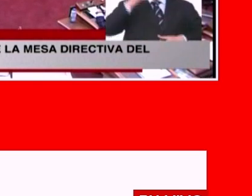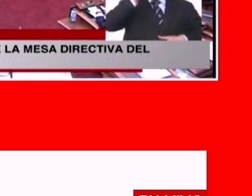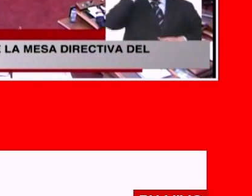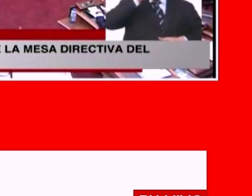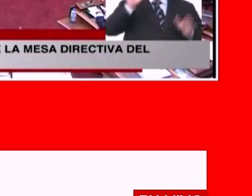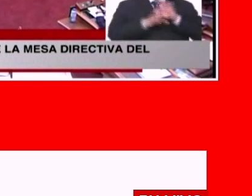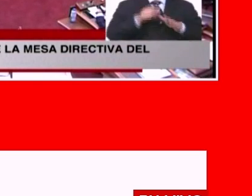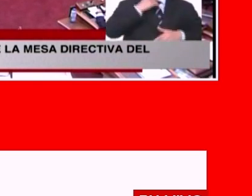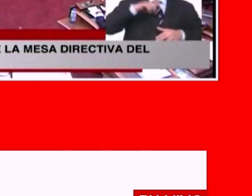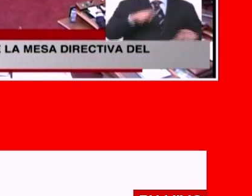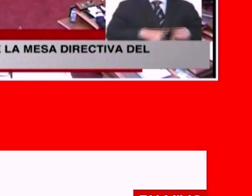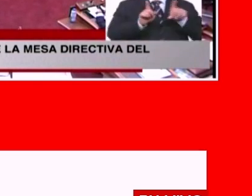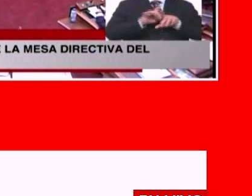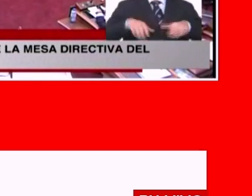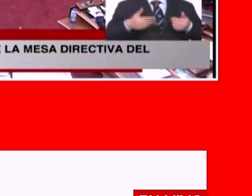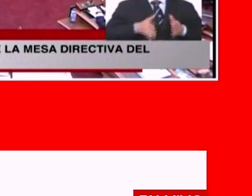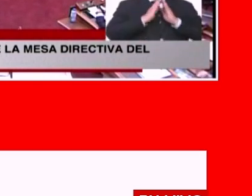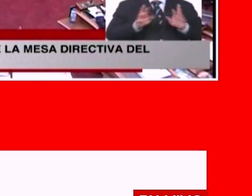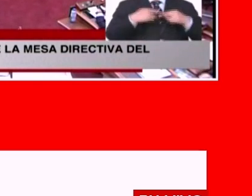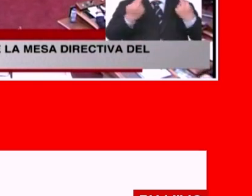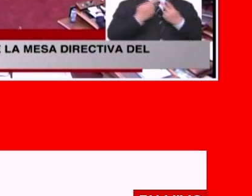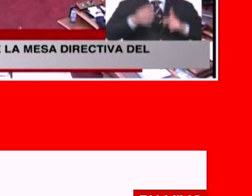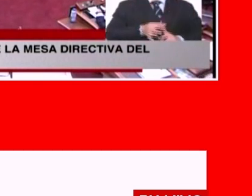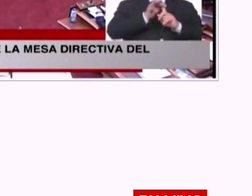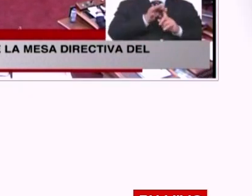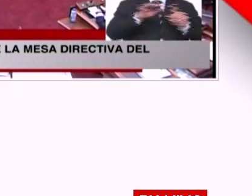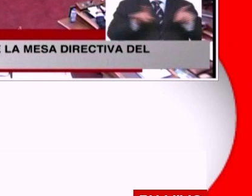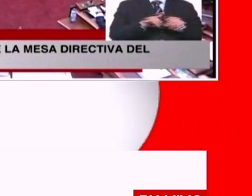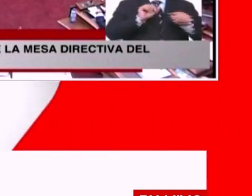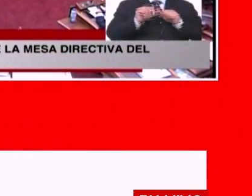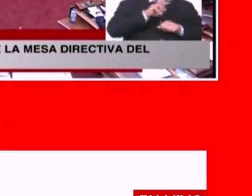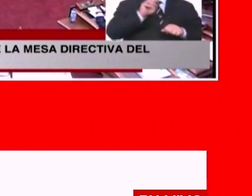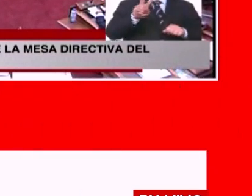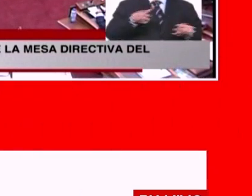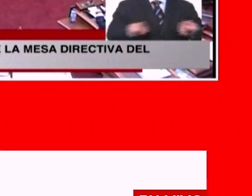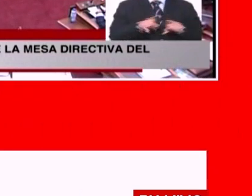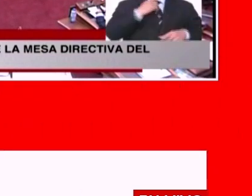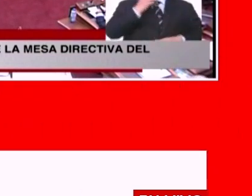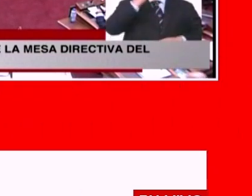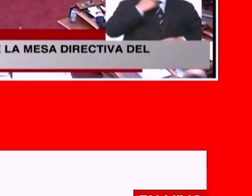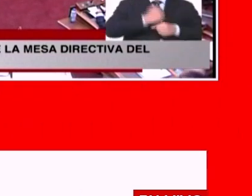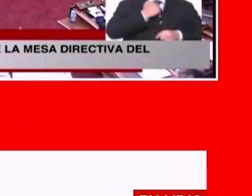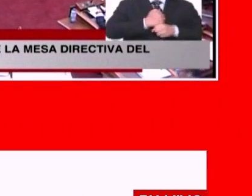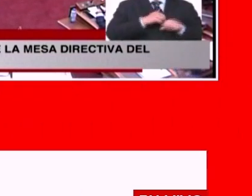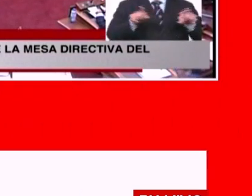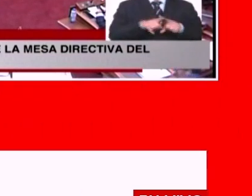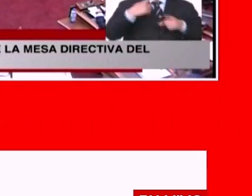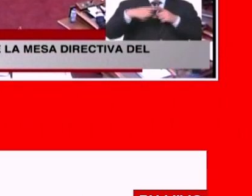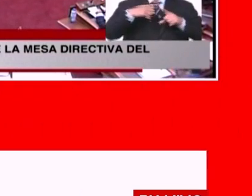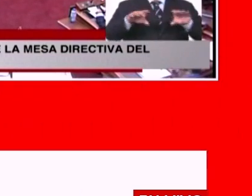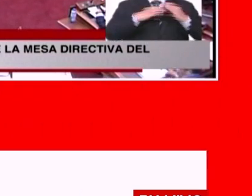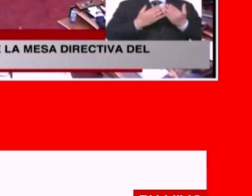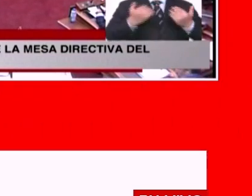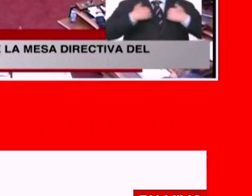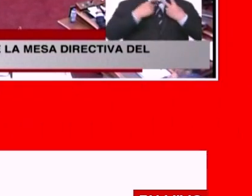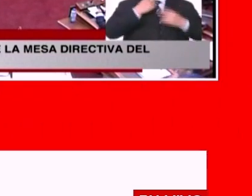indica de que le ha llegado un documento. Se lee este documento donde se precisa la declinación de Soto, él toma la palabra